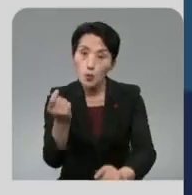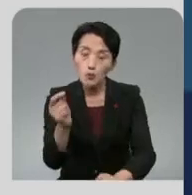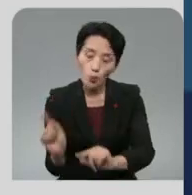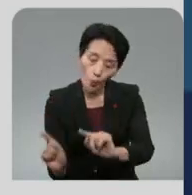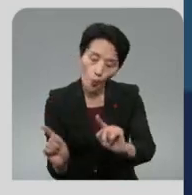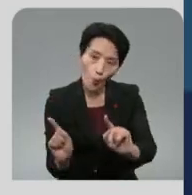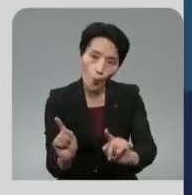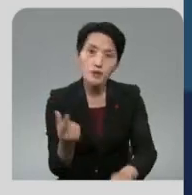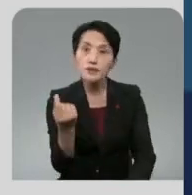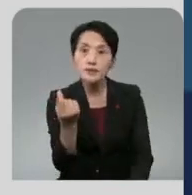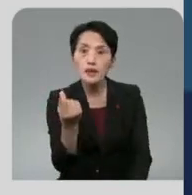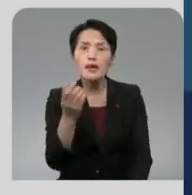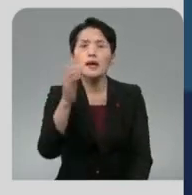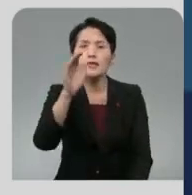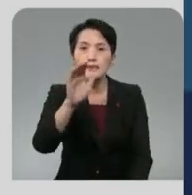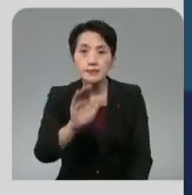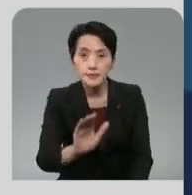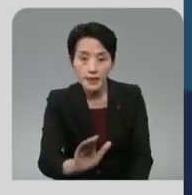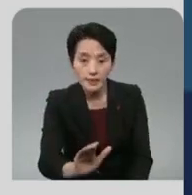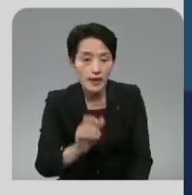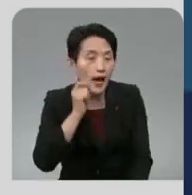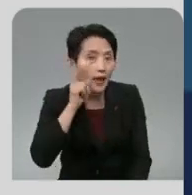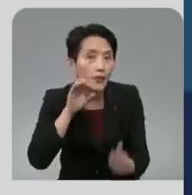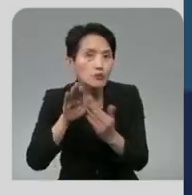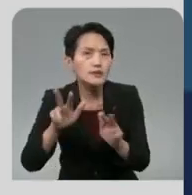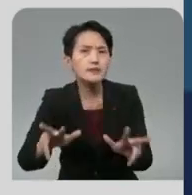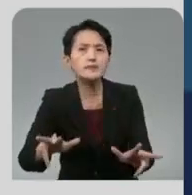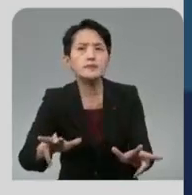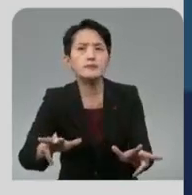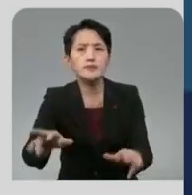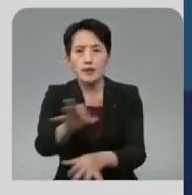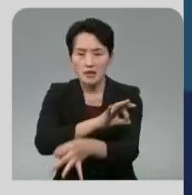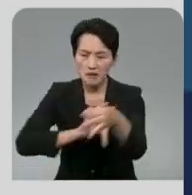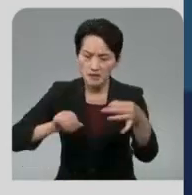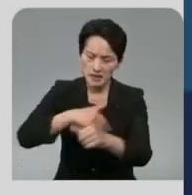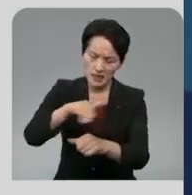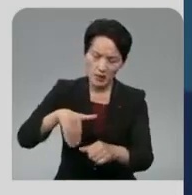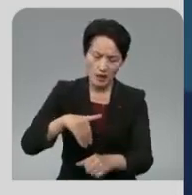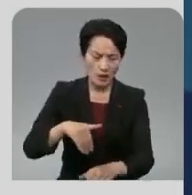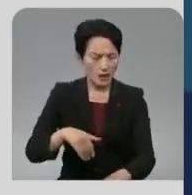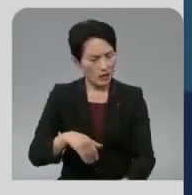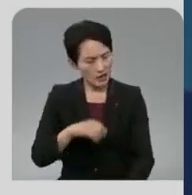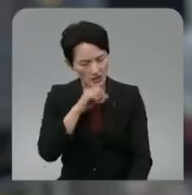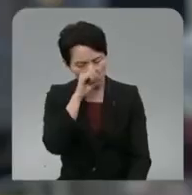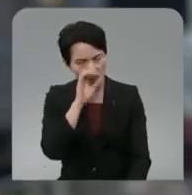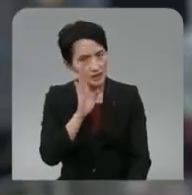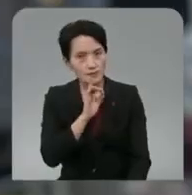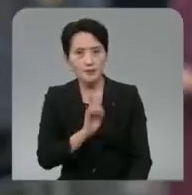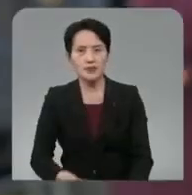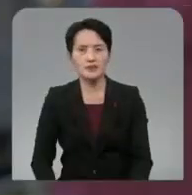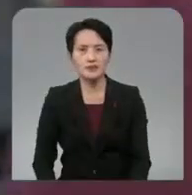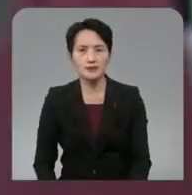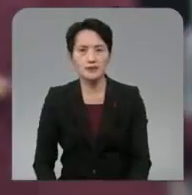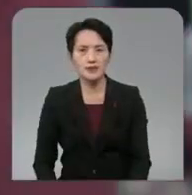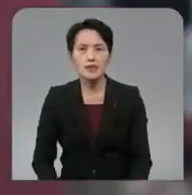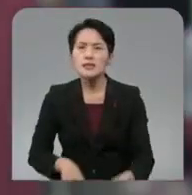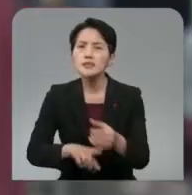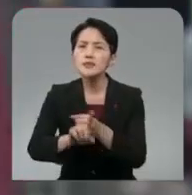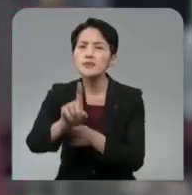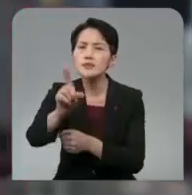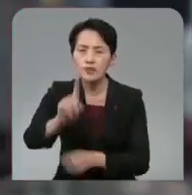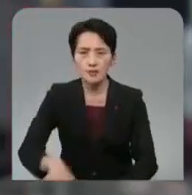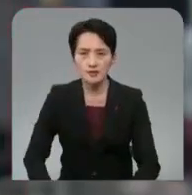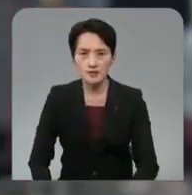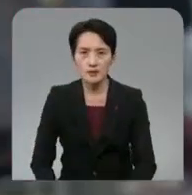control sanitario y de las pautas de aislamiento traerá una mayor inestabilidad al mercado financiero aumentando el riesgo de enfrentarse a una